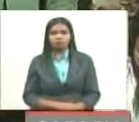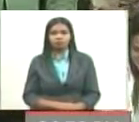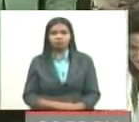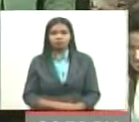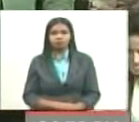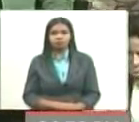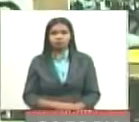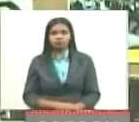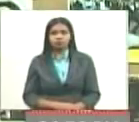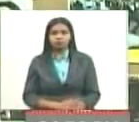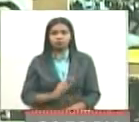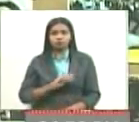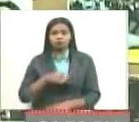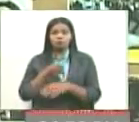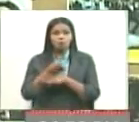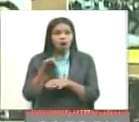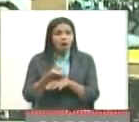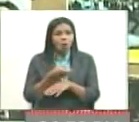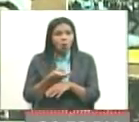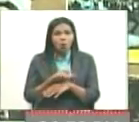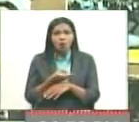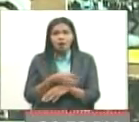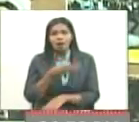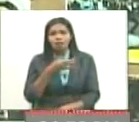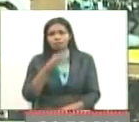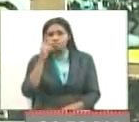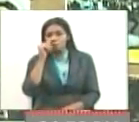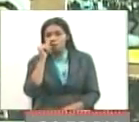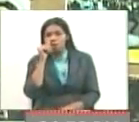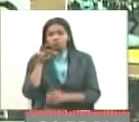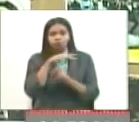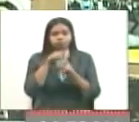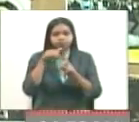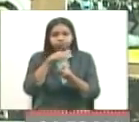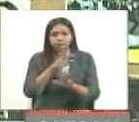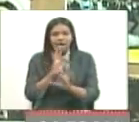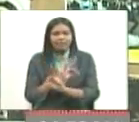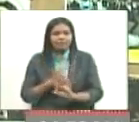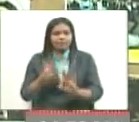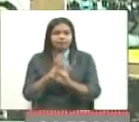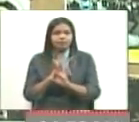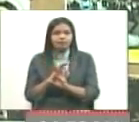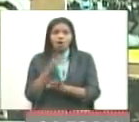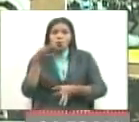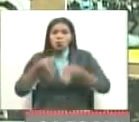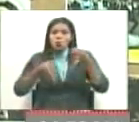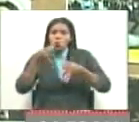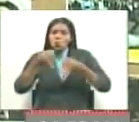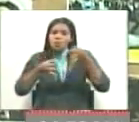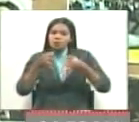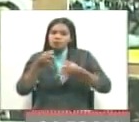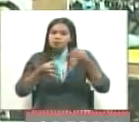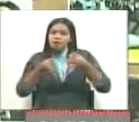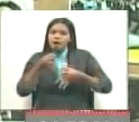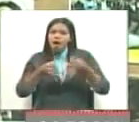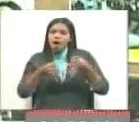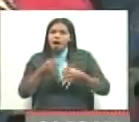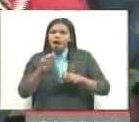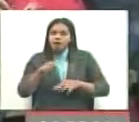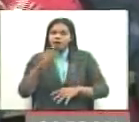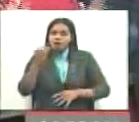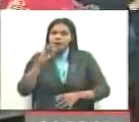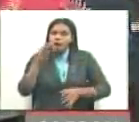Los vamos a buscar, señores. No es persecución contra nadie, es justicia. Aquí tiene que